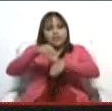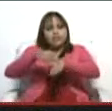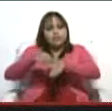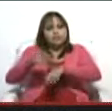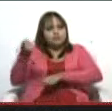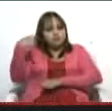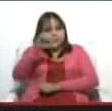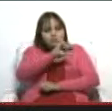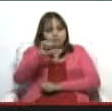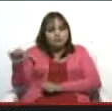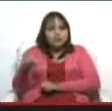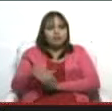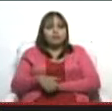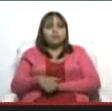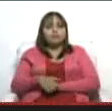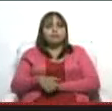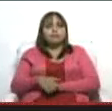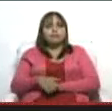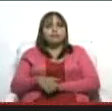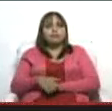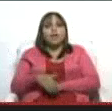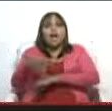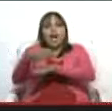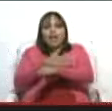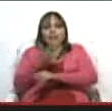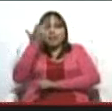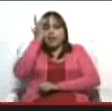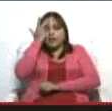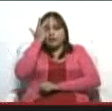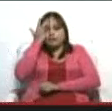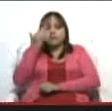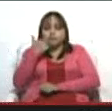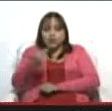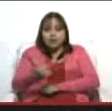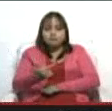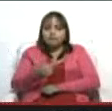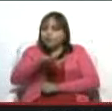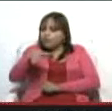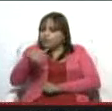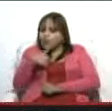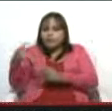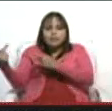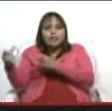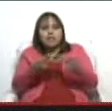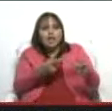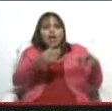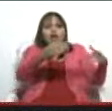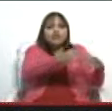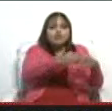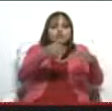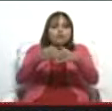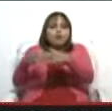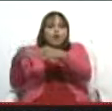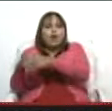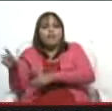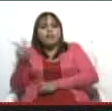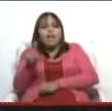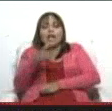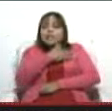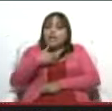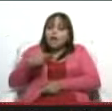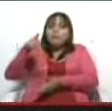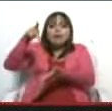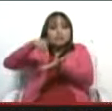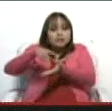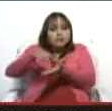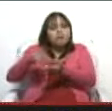pasada, lo dijimos antes de Carnaval, vamos a invitar a todos los sectores de la vida de Venezuela, quienes quieran